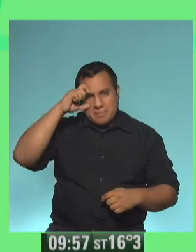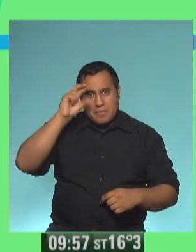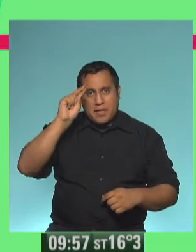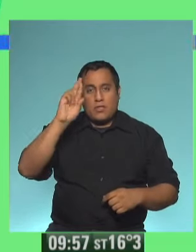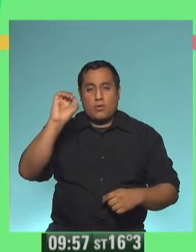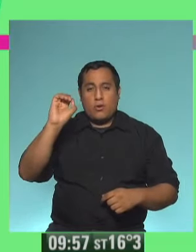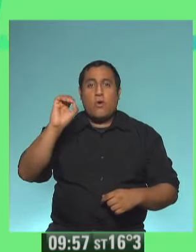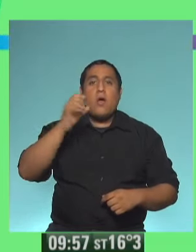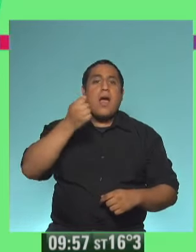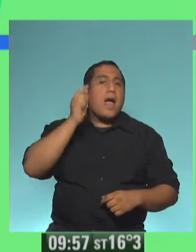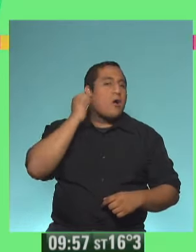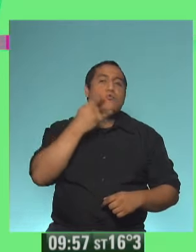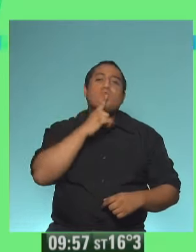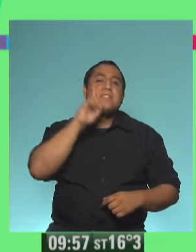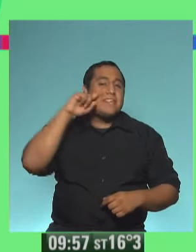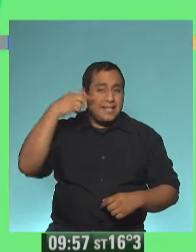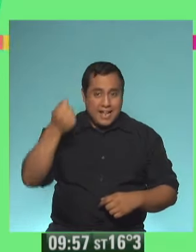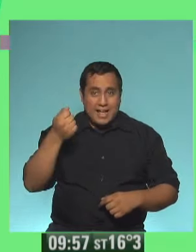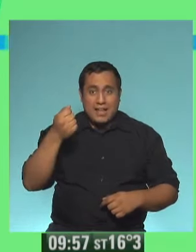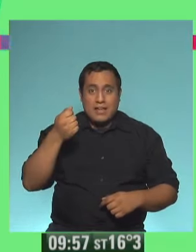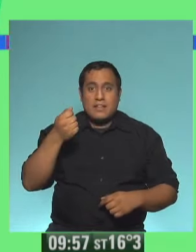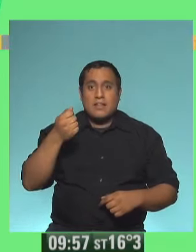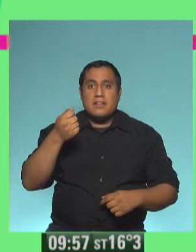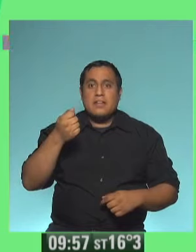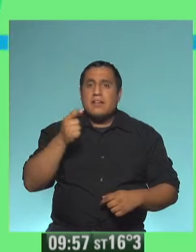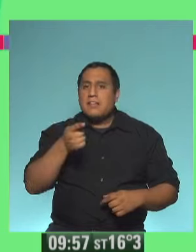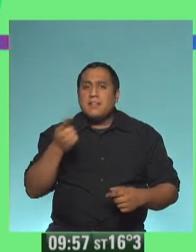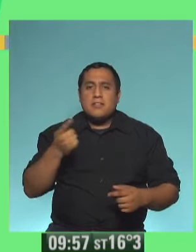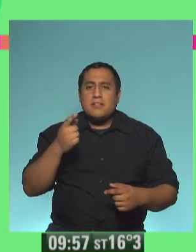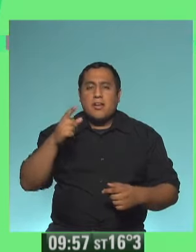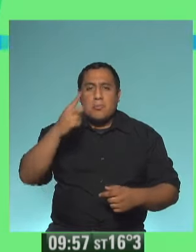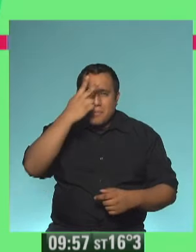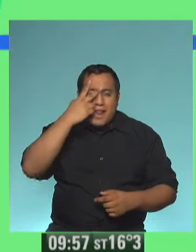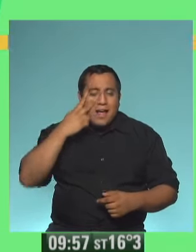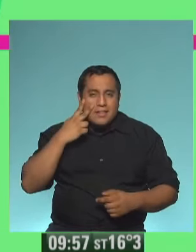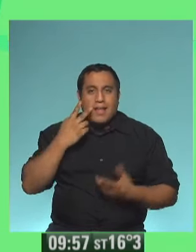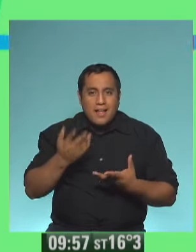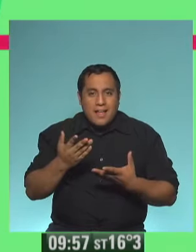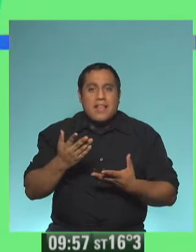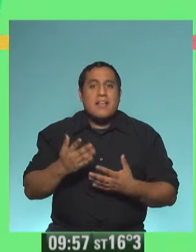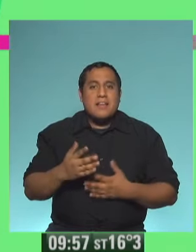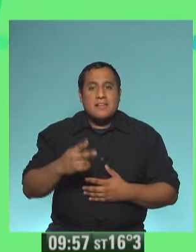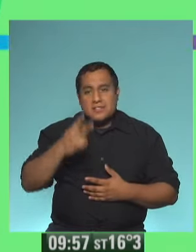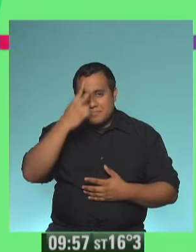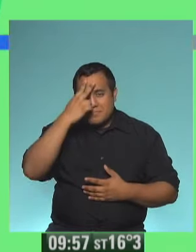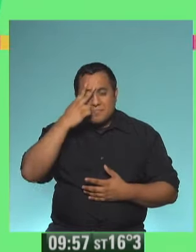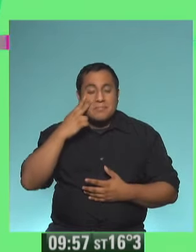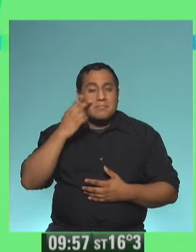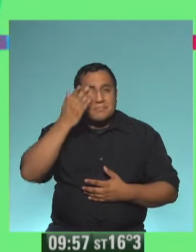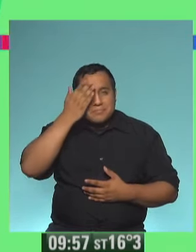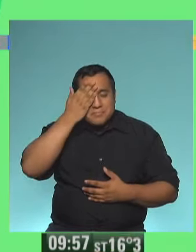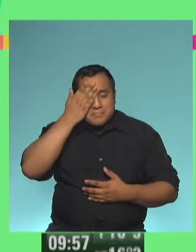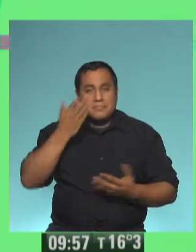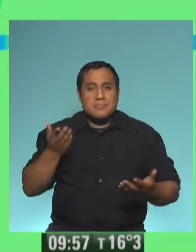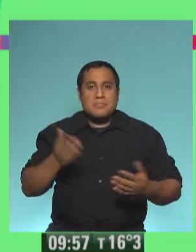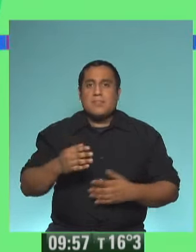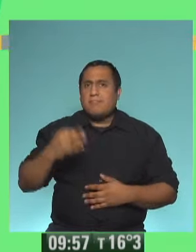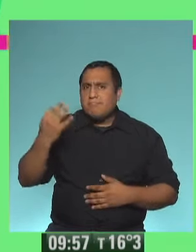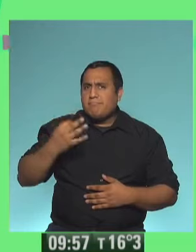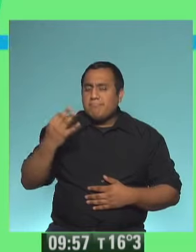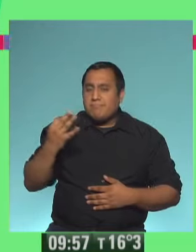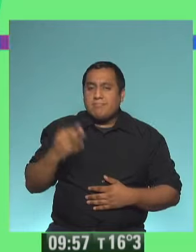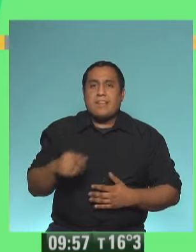Agustina. Que están... ¿Están de pirata? ¡Ay, son piratas! ¡El con pirata los tapaojos! ¡Claro! ¡Qué lindo, Pedro y